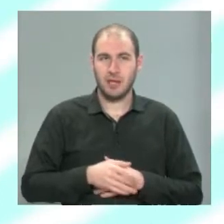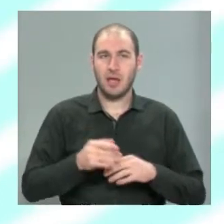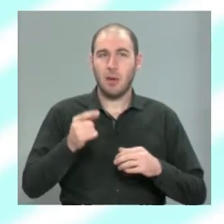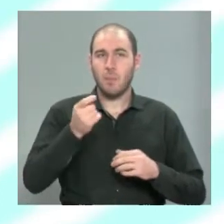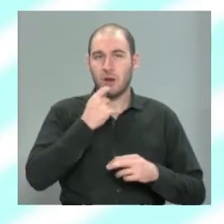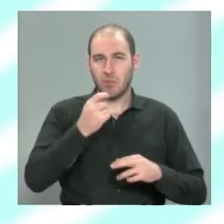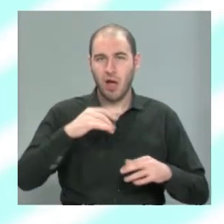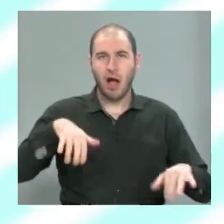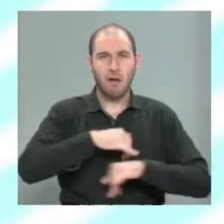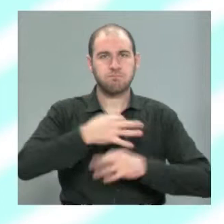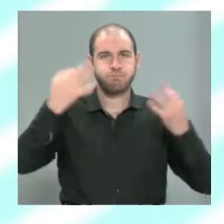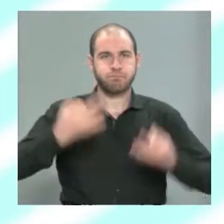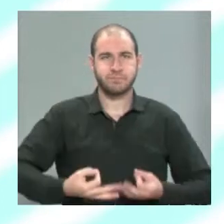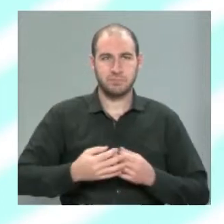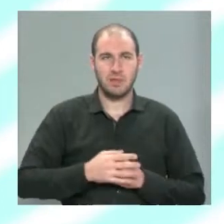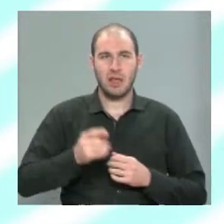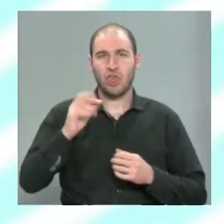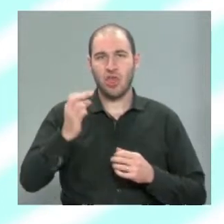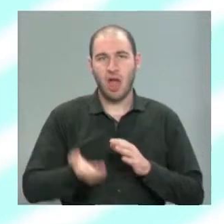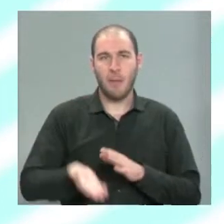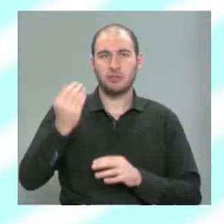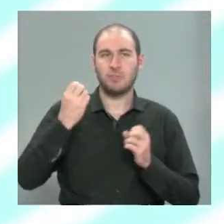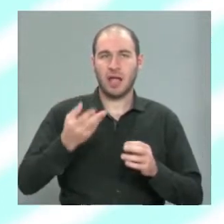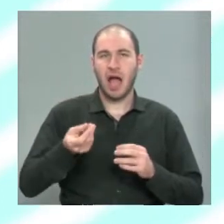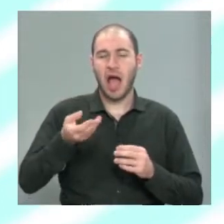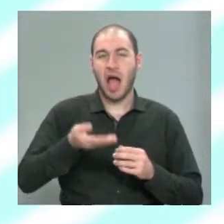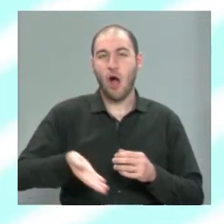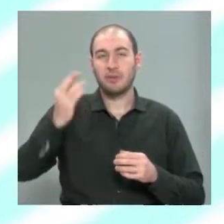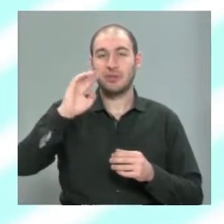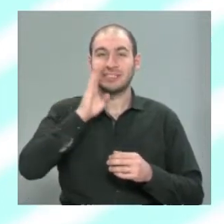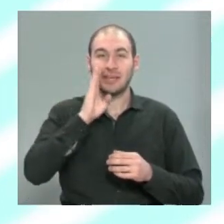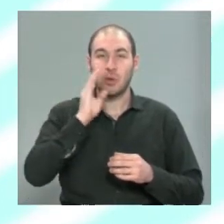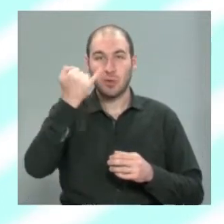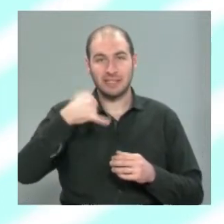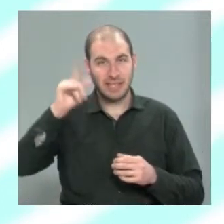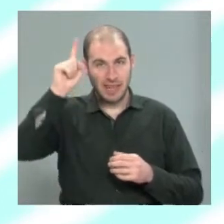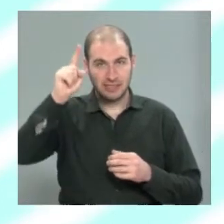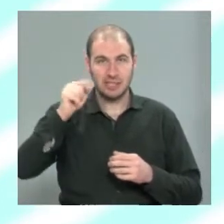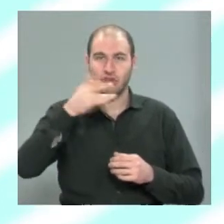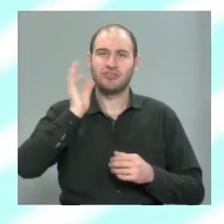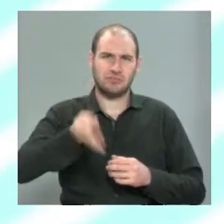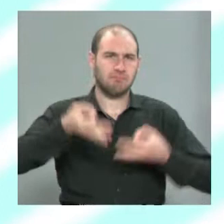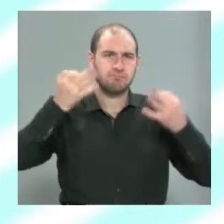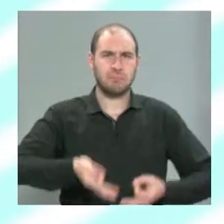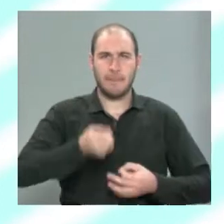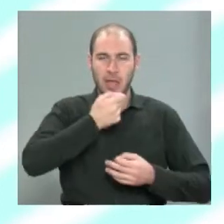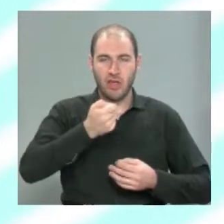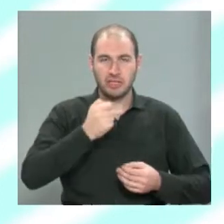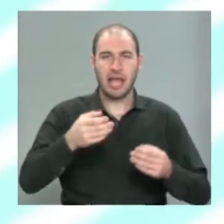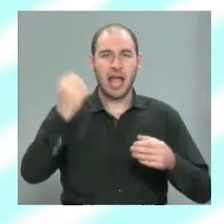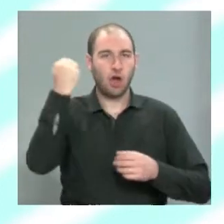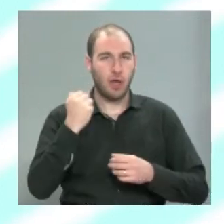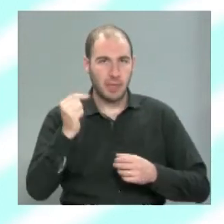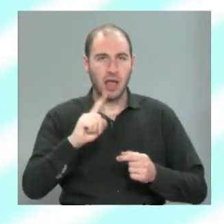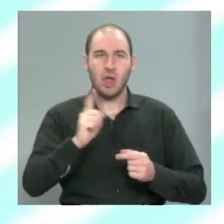van a informar correctamente el aumento del dólar es por el aumento de las tasas en Estados Unidos. Eso lo tienen que saber muy bien los periodistas y economistas